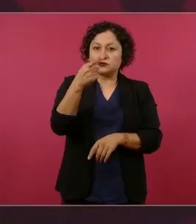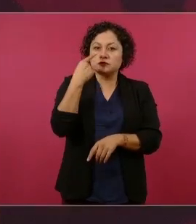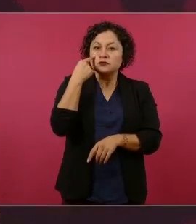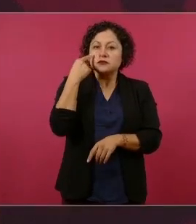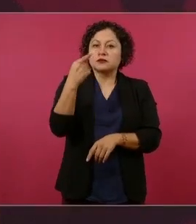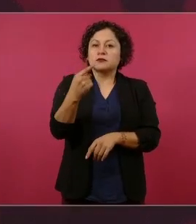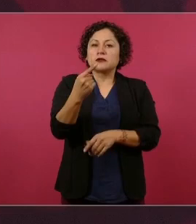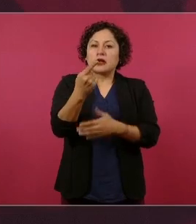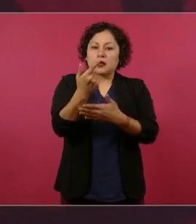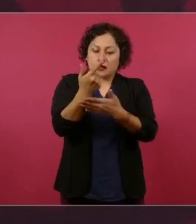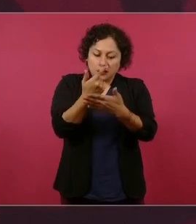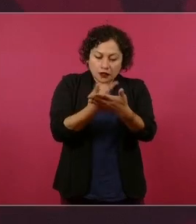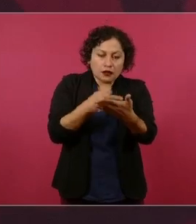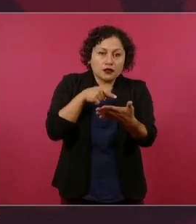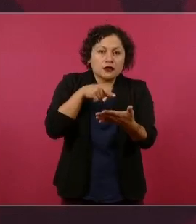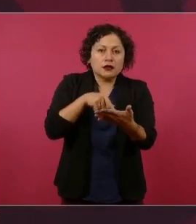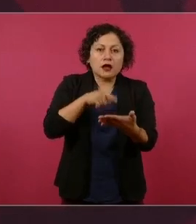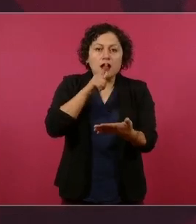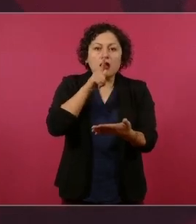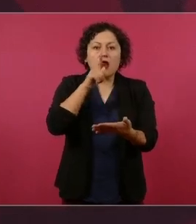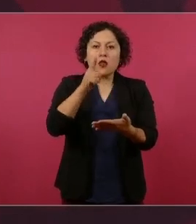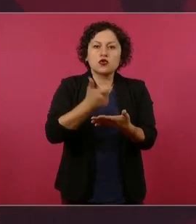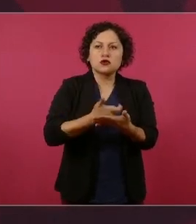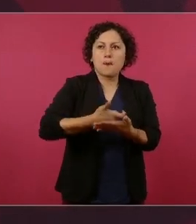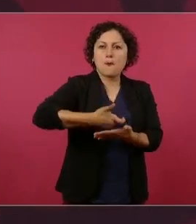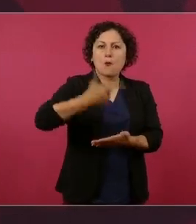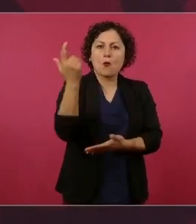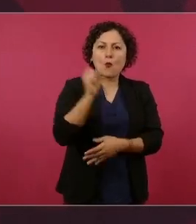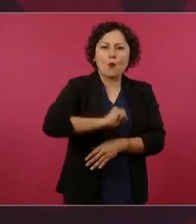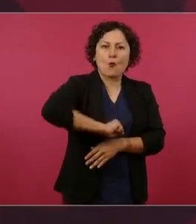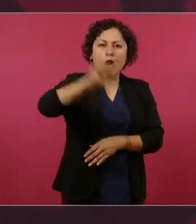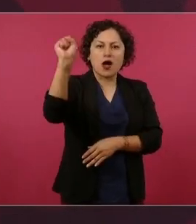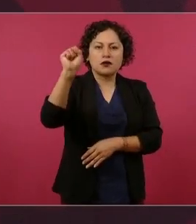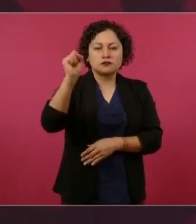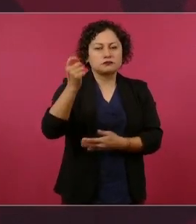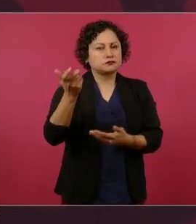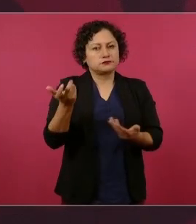como sucedía antes.